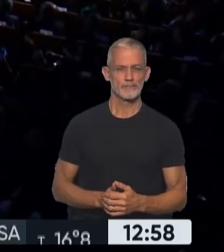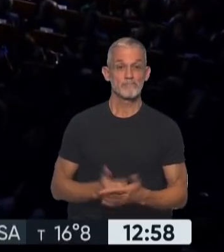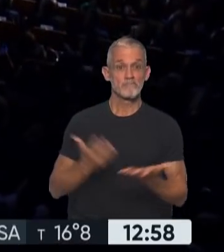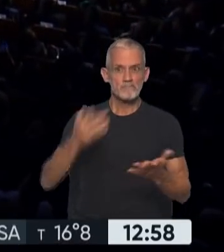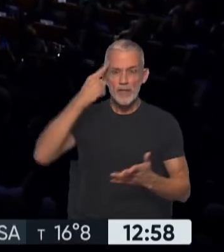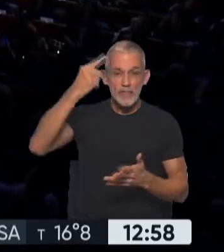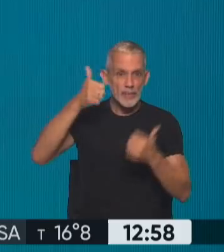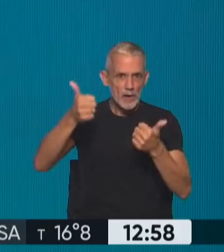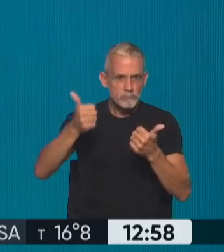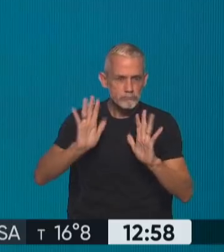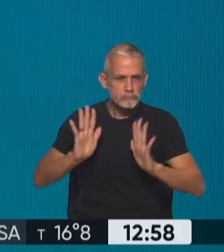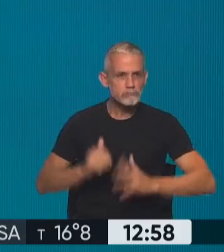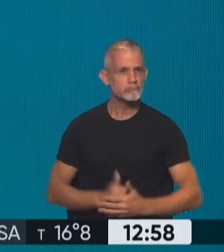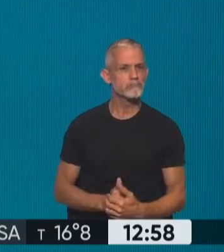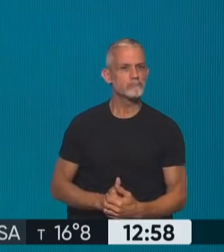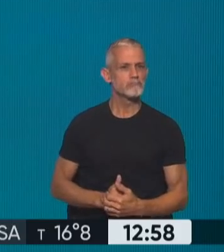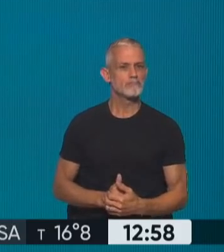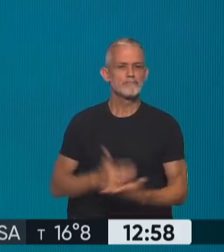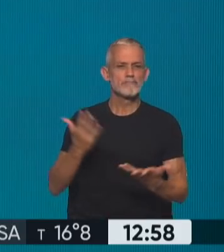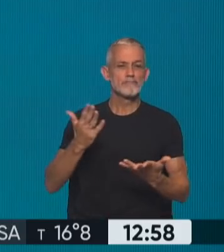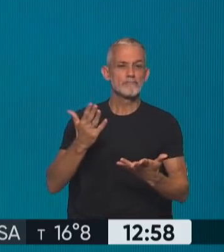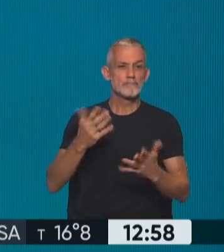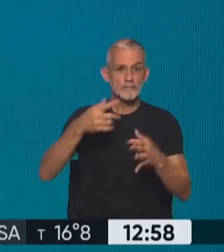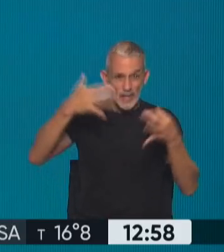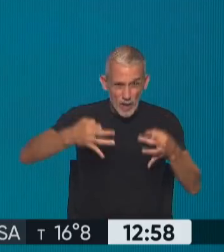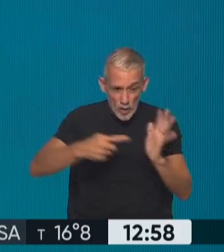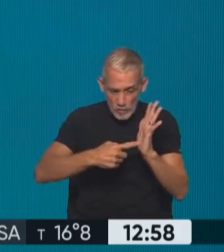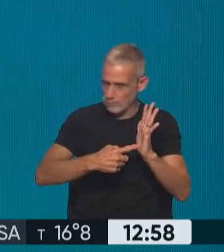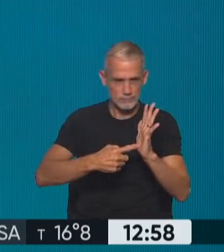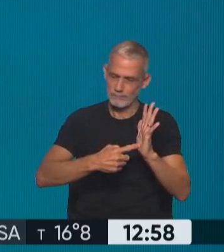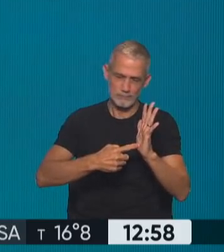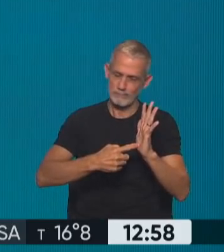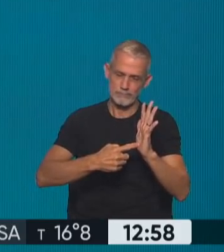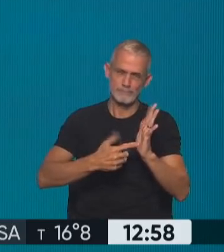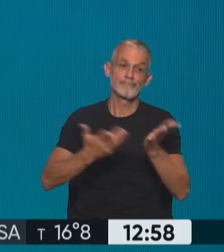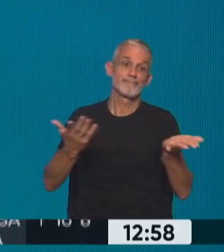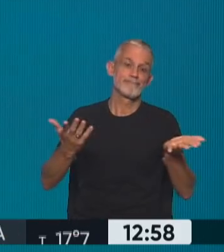Gran idea que no se aplica, porque